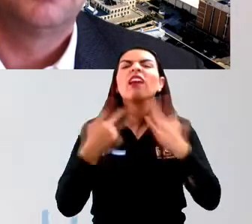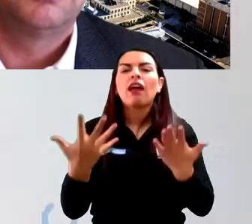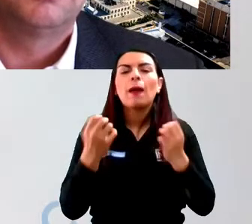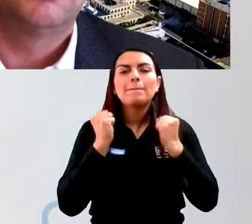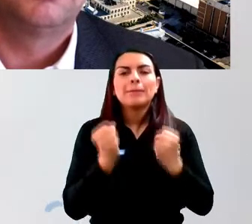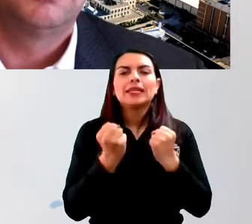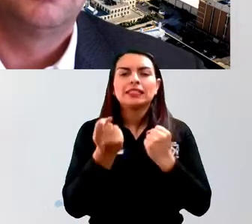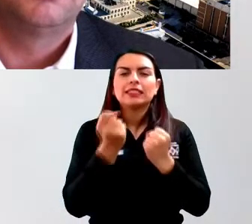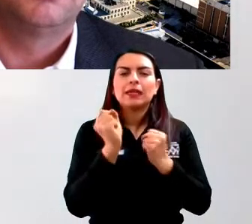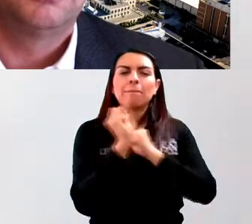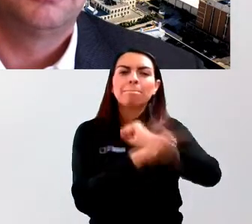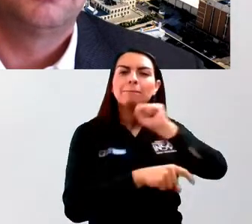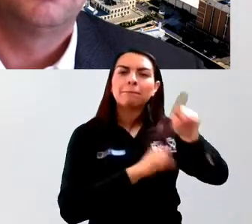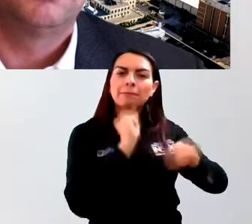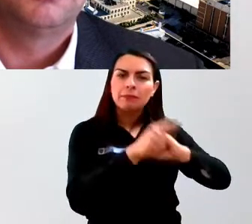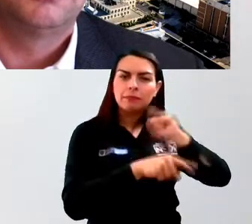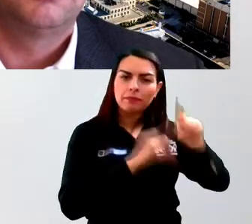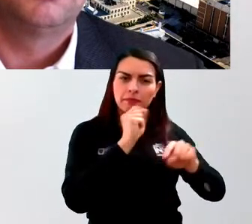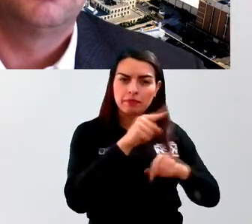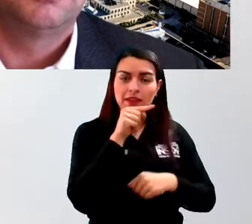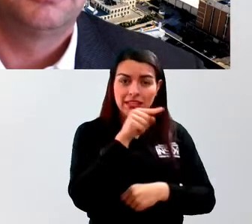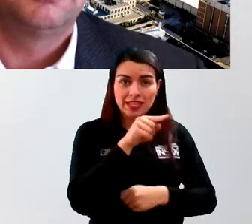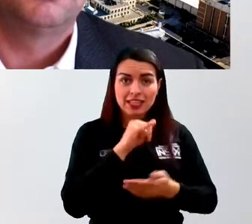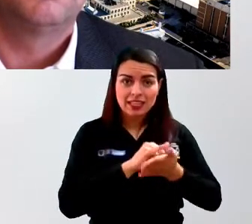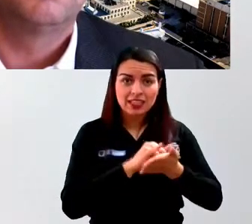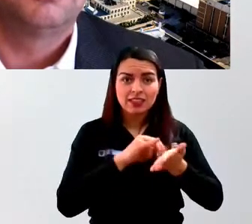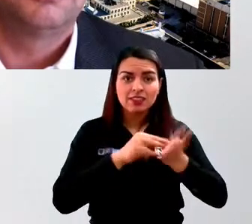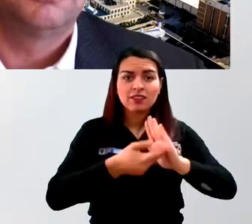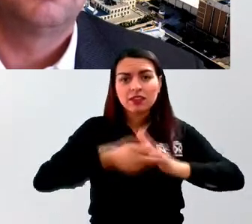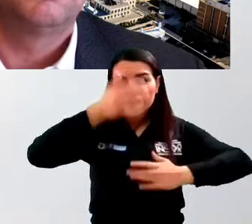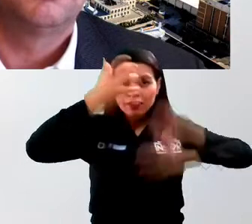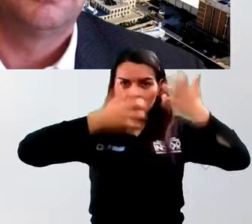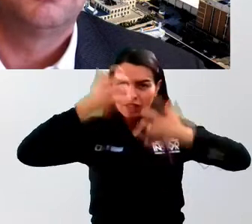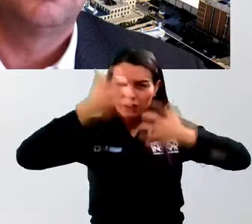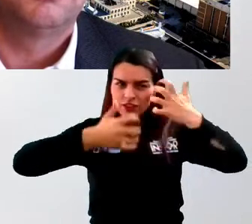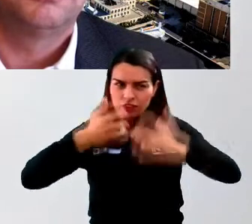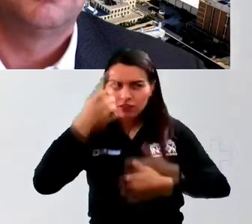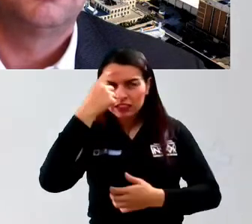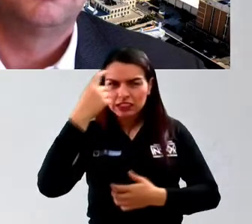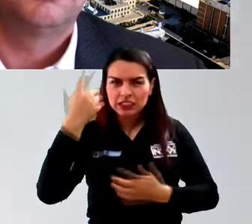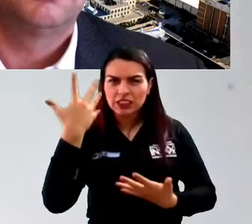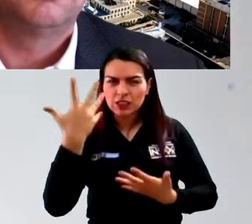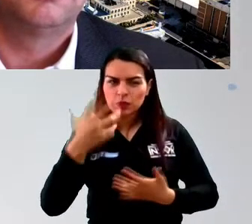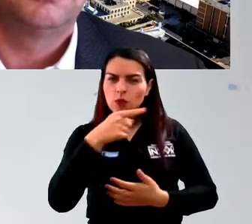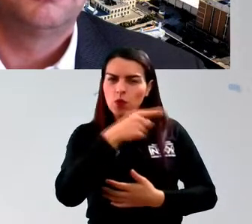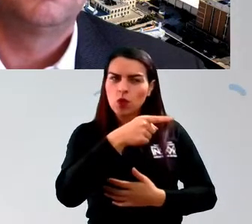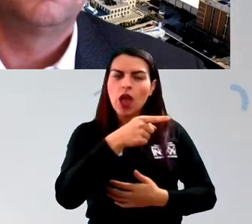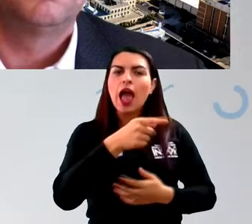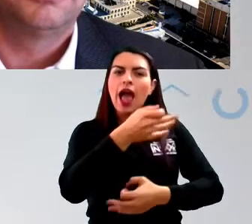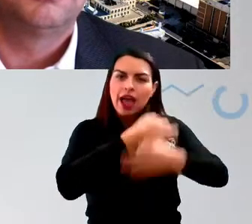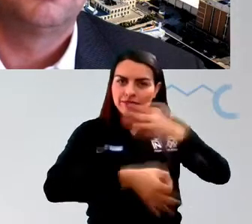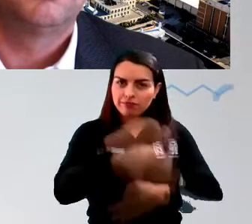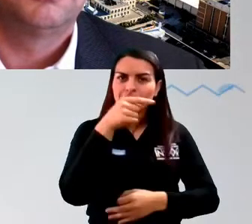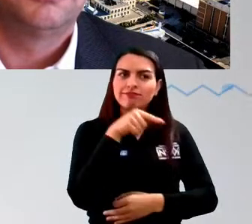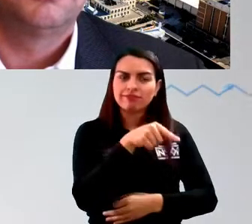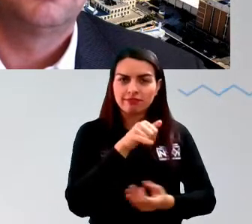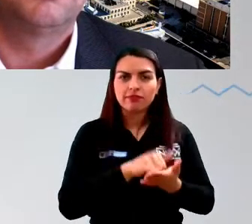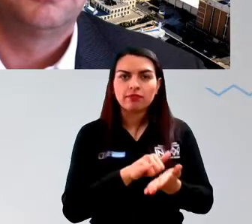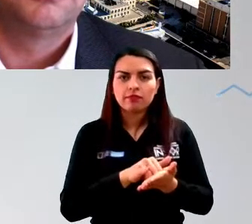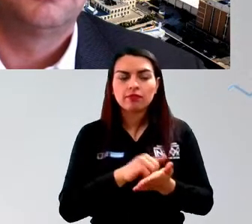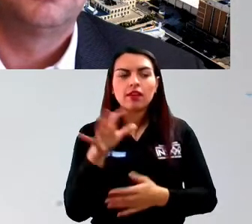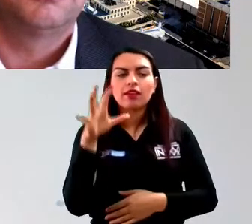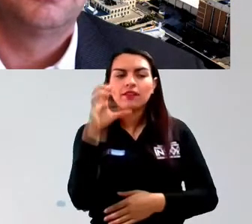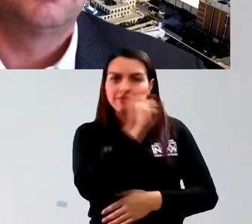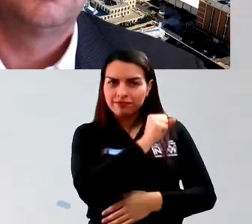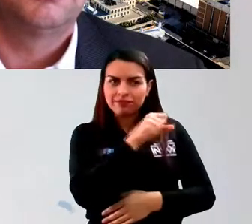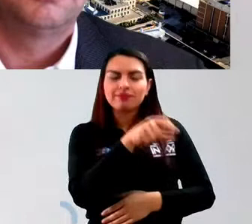que hemos liberado de las preguntas que son para examen. Y hemos atendido el componente